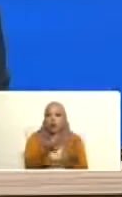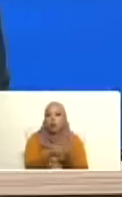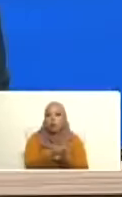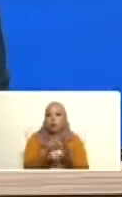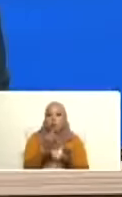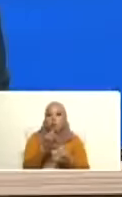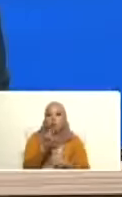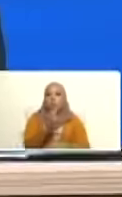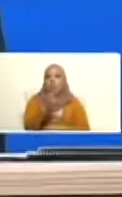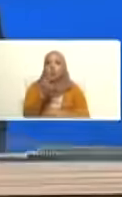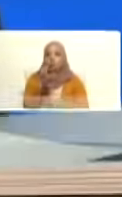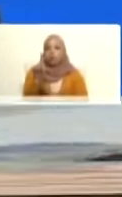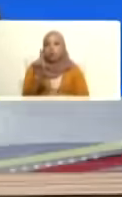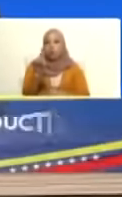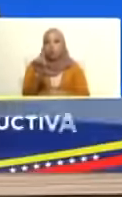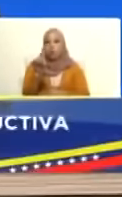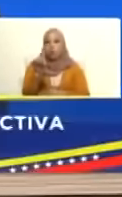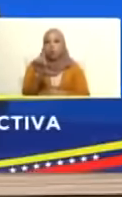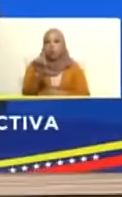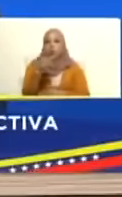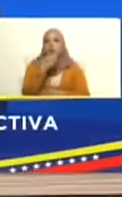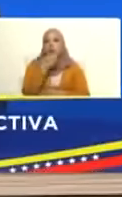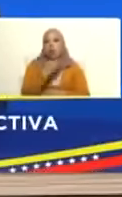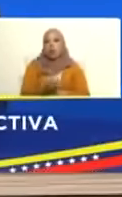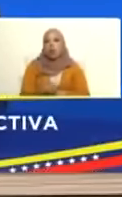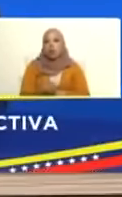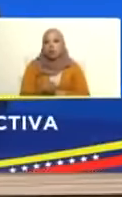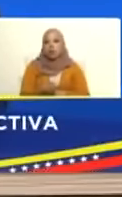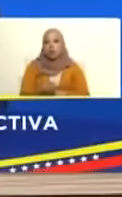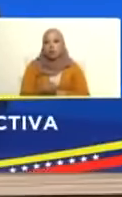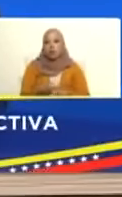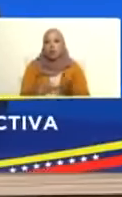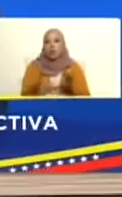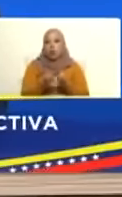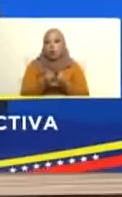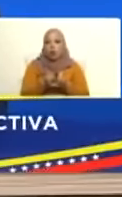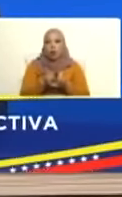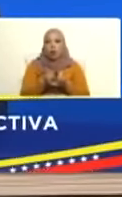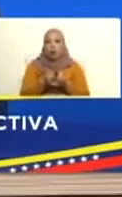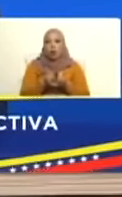el 31 de diciembre. Igualmente,